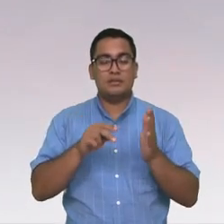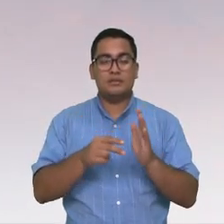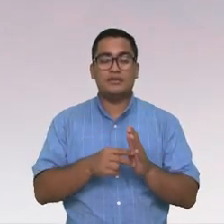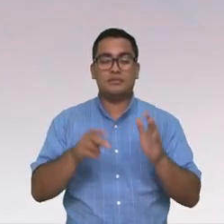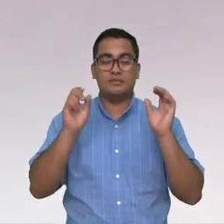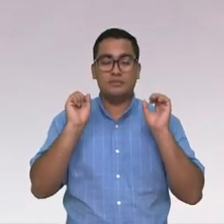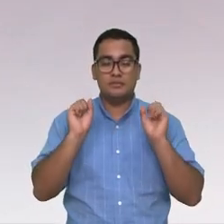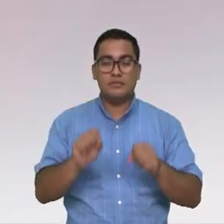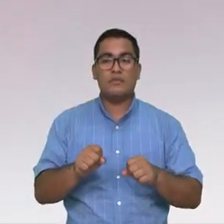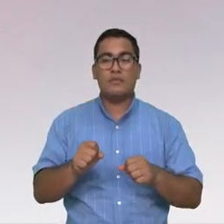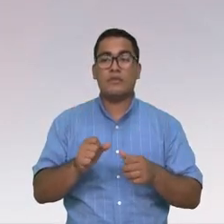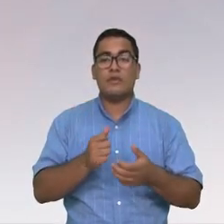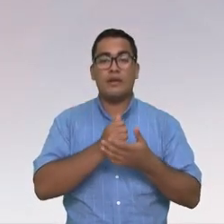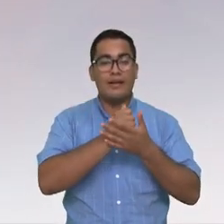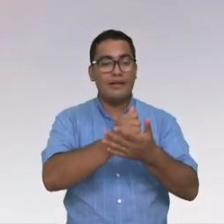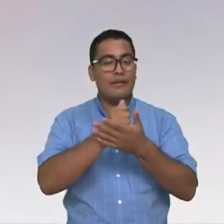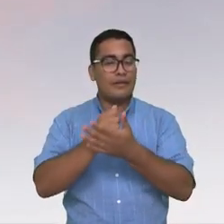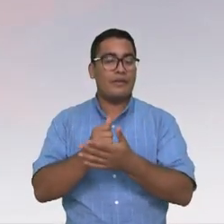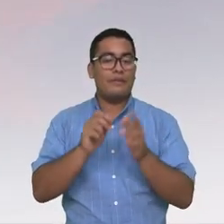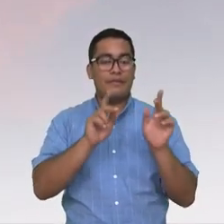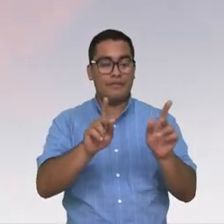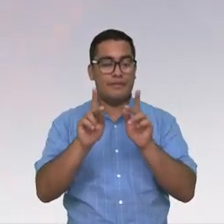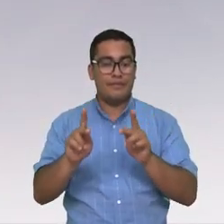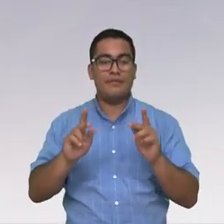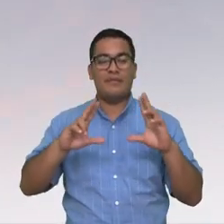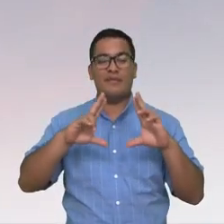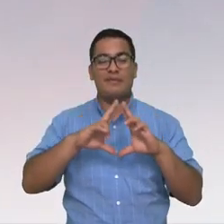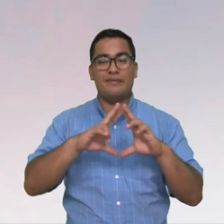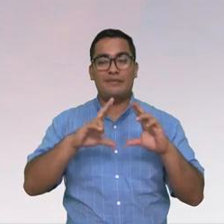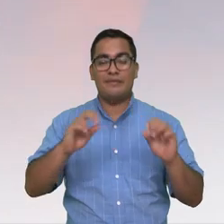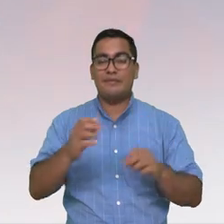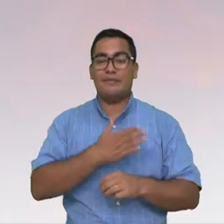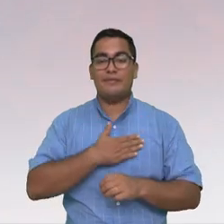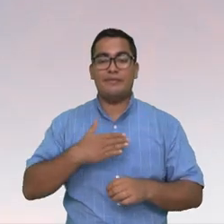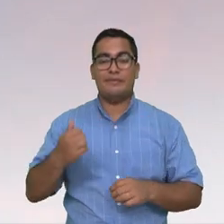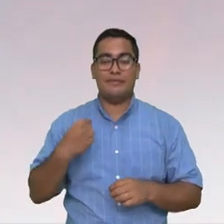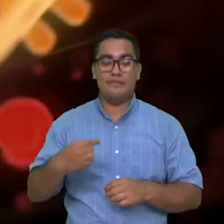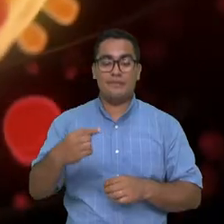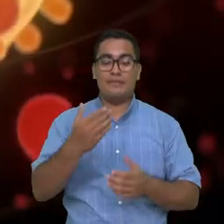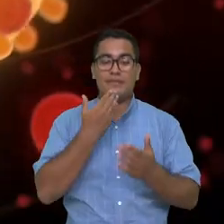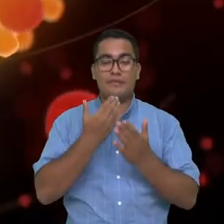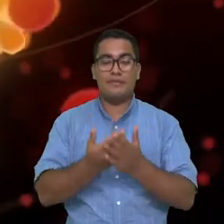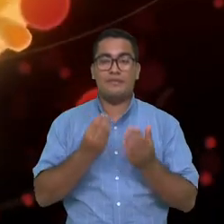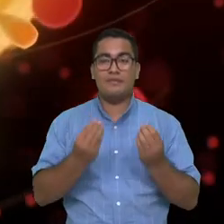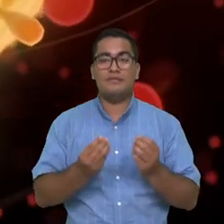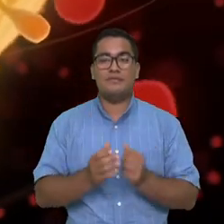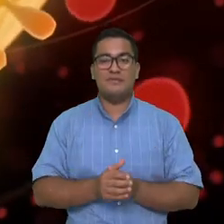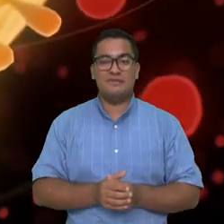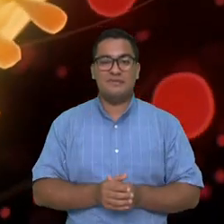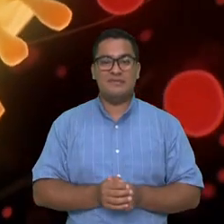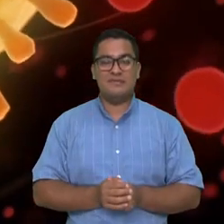permita servir a nuestro pueblo y servirle mejor cada día. Gracias, compañero.